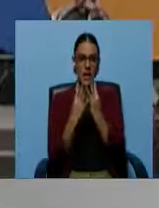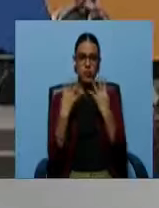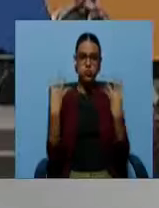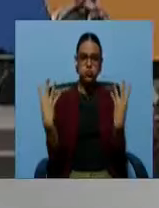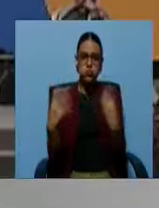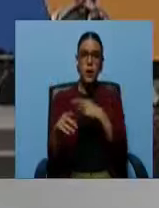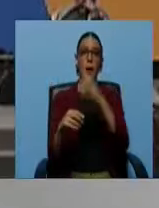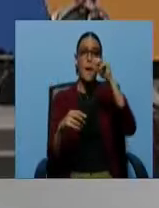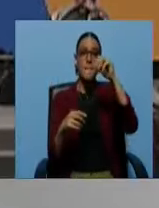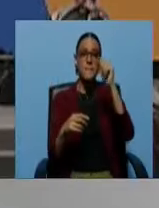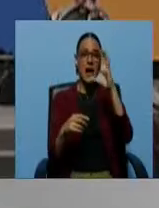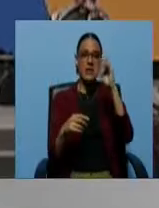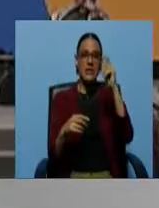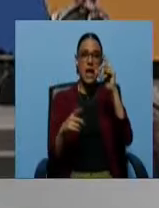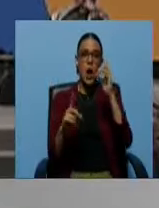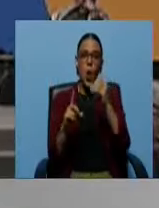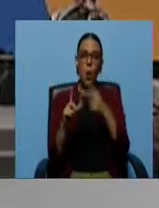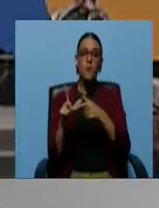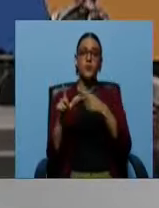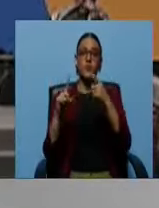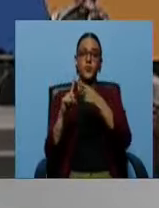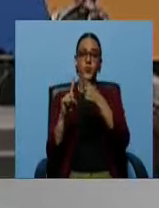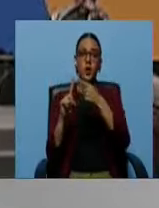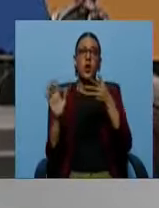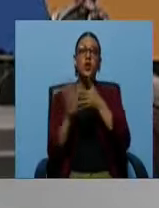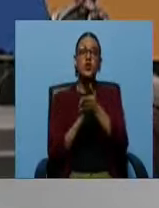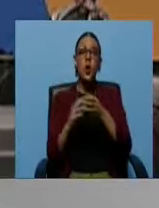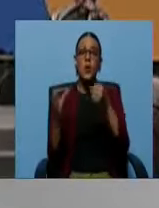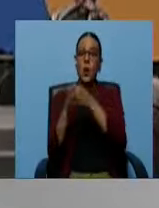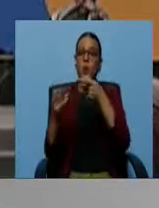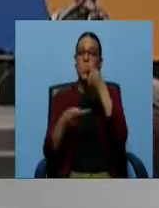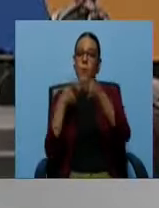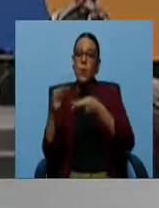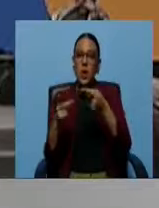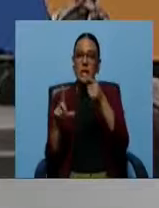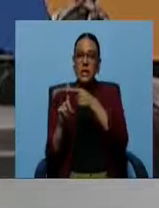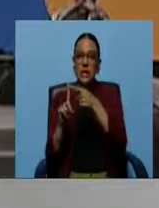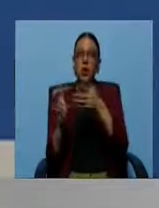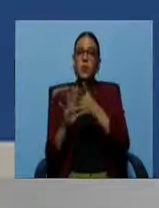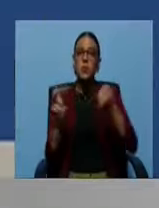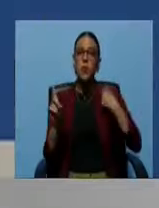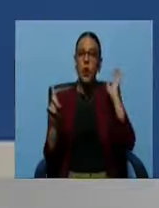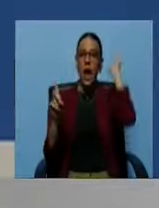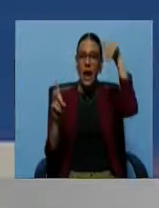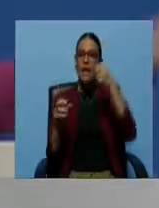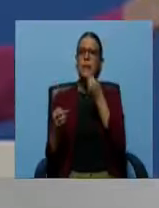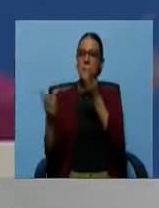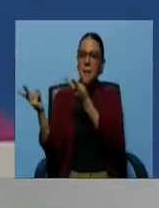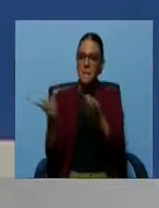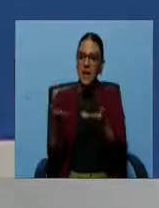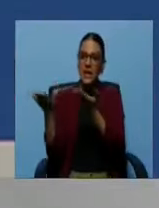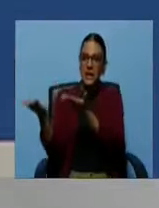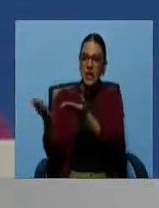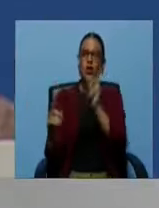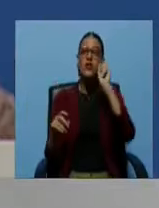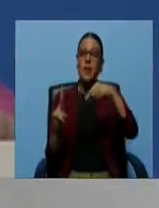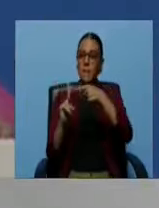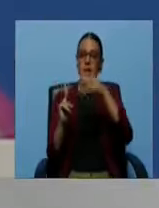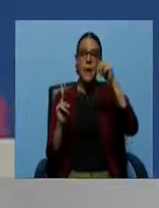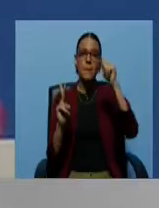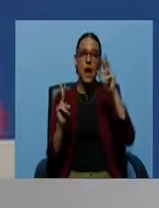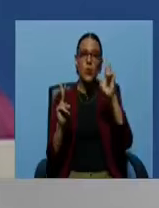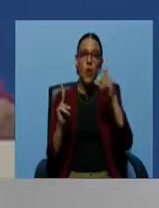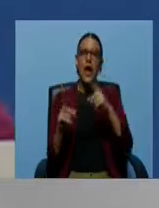Marcelo Cohenin, secretario general del Movimiento Peronista Descamisado de Argentina, bienvenido. A Manuel Pineda,